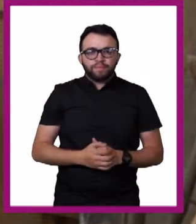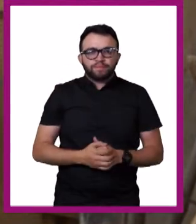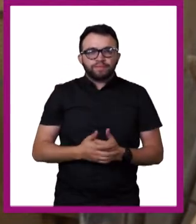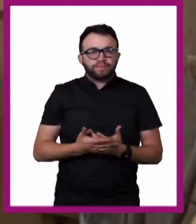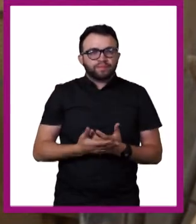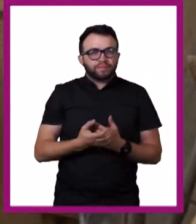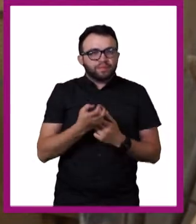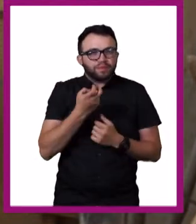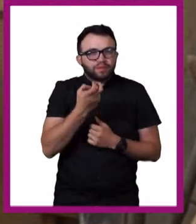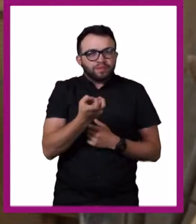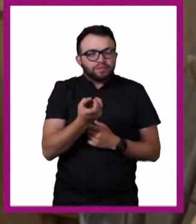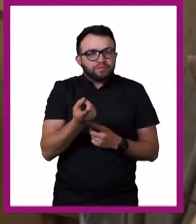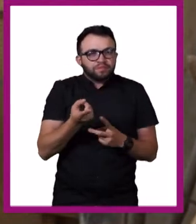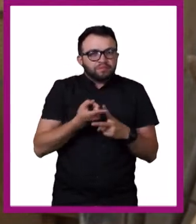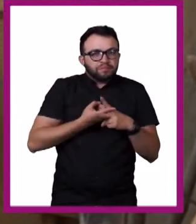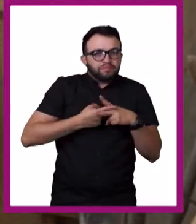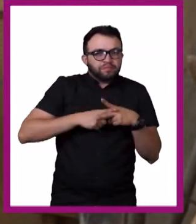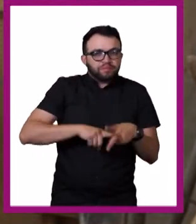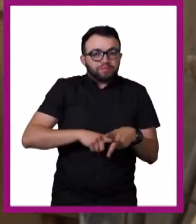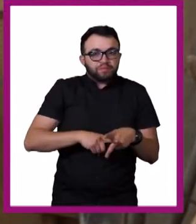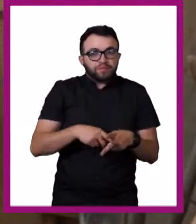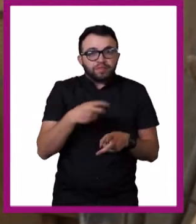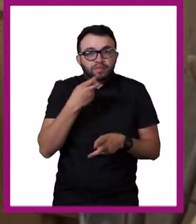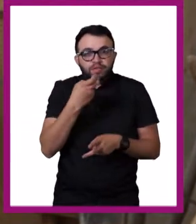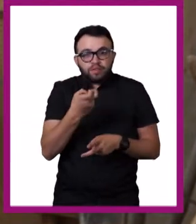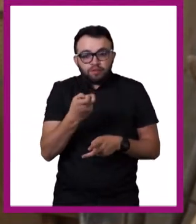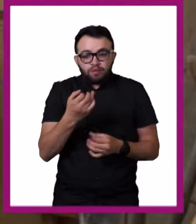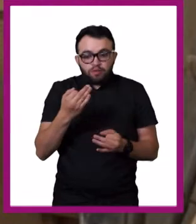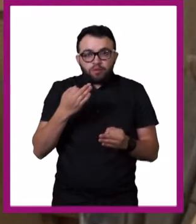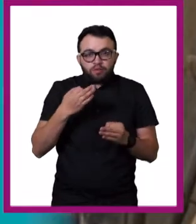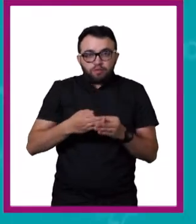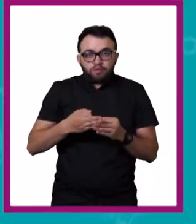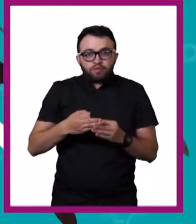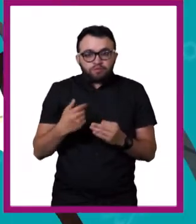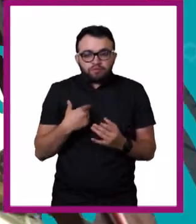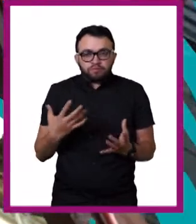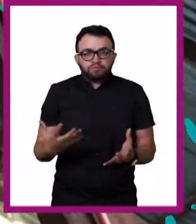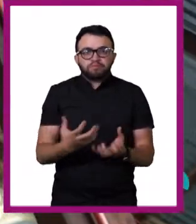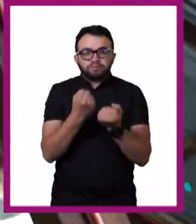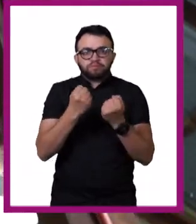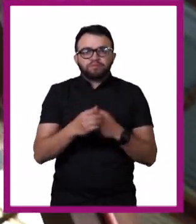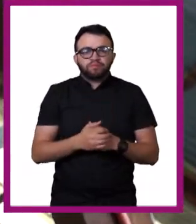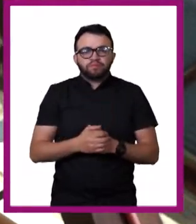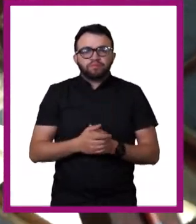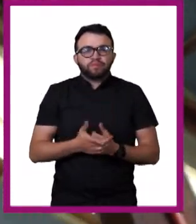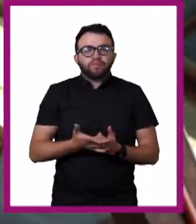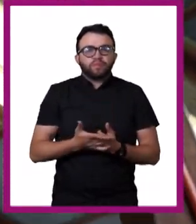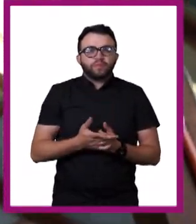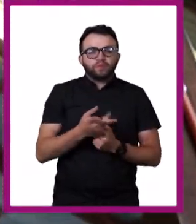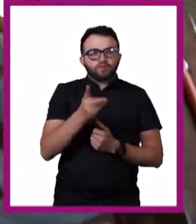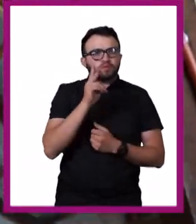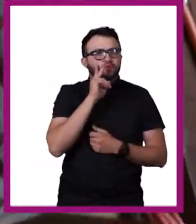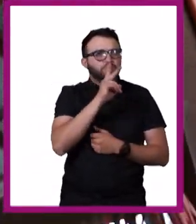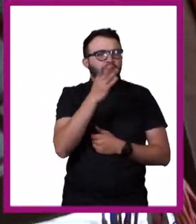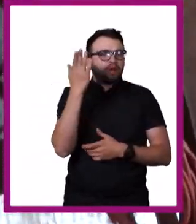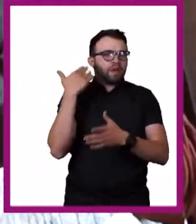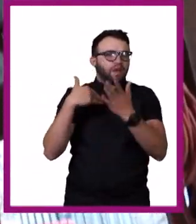Como que eso fue el principio y eso es lo que me he sostenido hasta ahorita. ¿Qué artista te influyó como